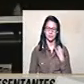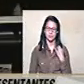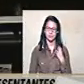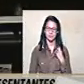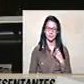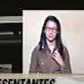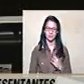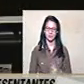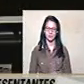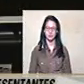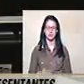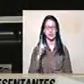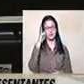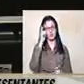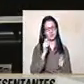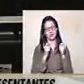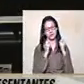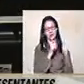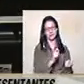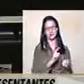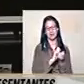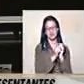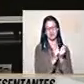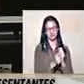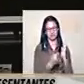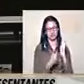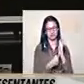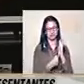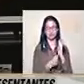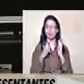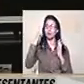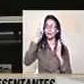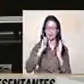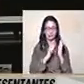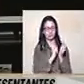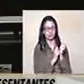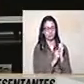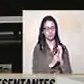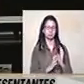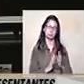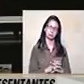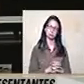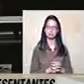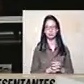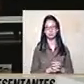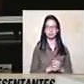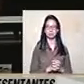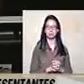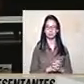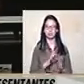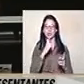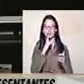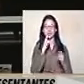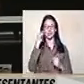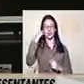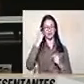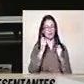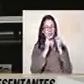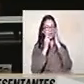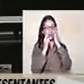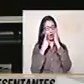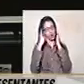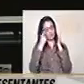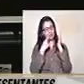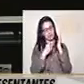dio el alcance jurídico de refrendación. El gobierno siempre habló de una refrendación